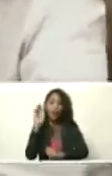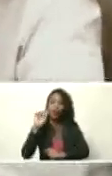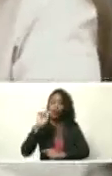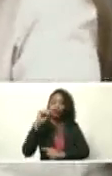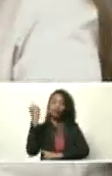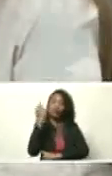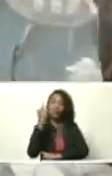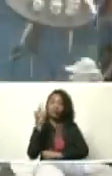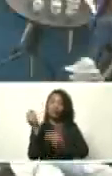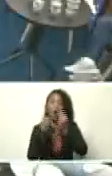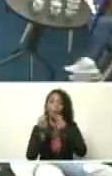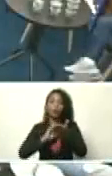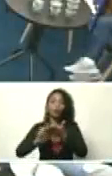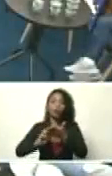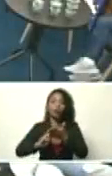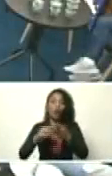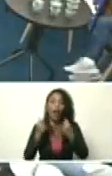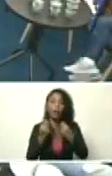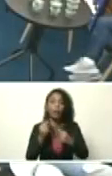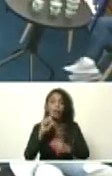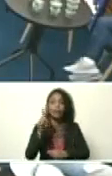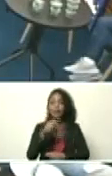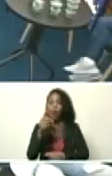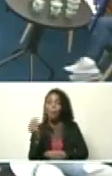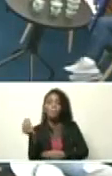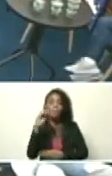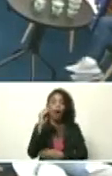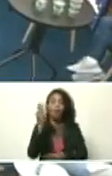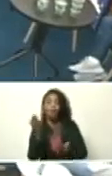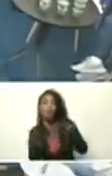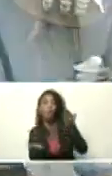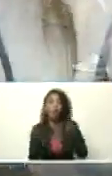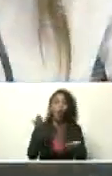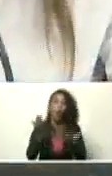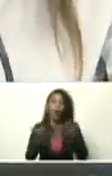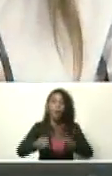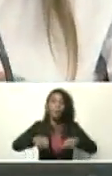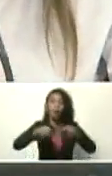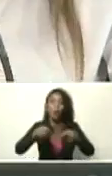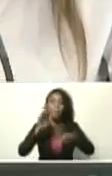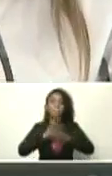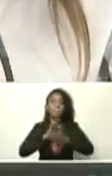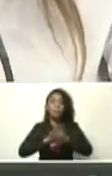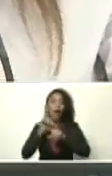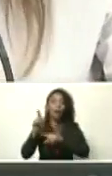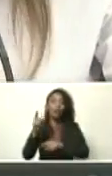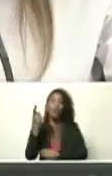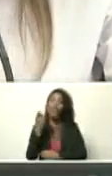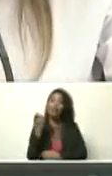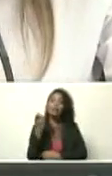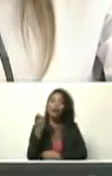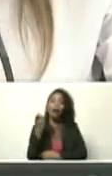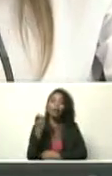solamente recuperando nuestra economía, sino además equilibrando el mercado. Y para ello hace falta también,